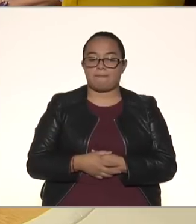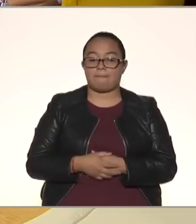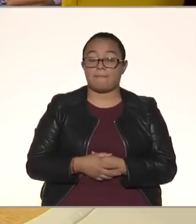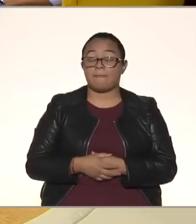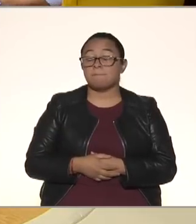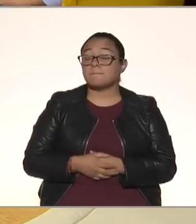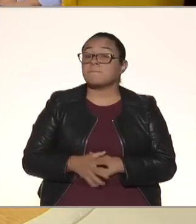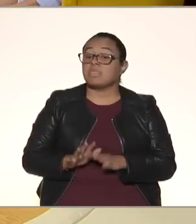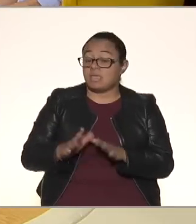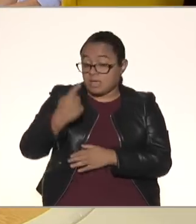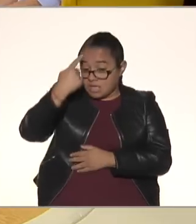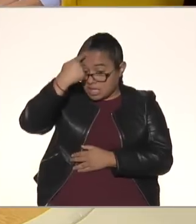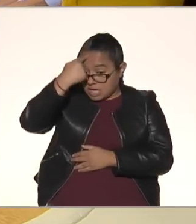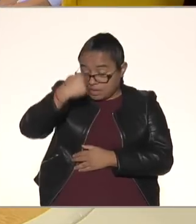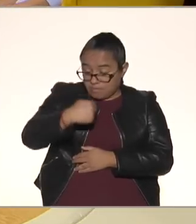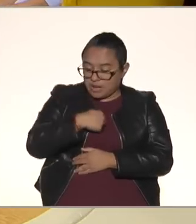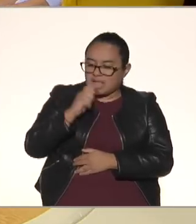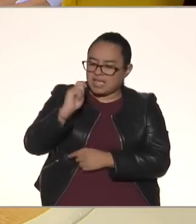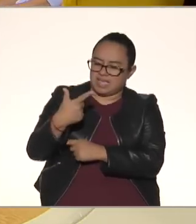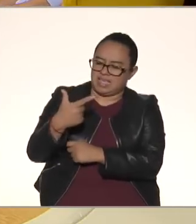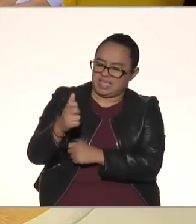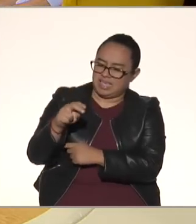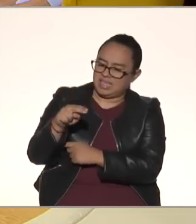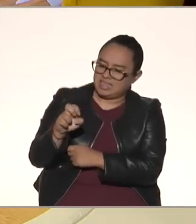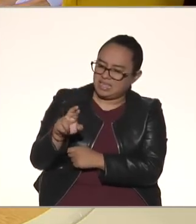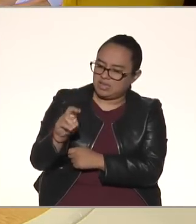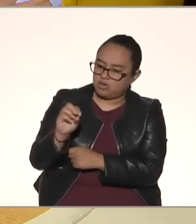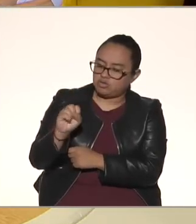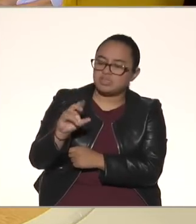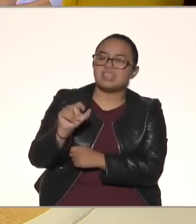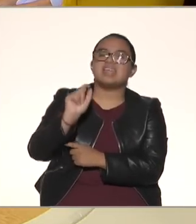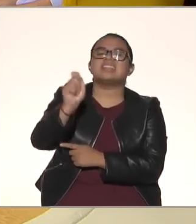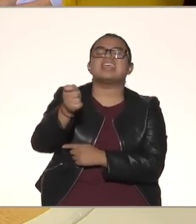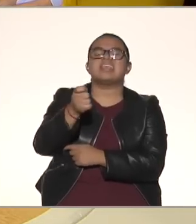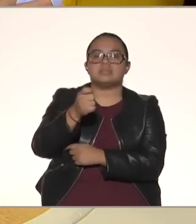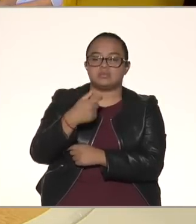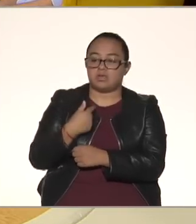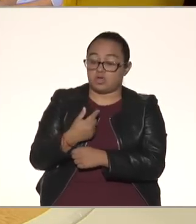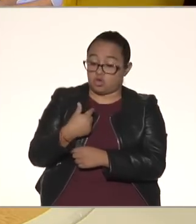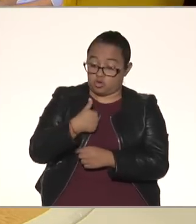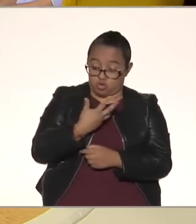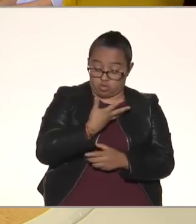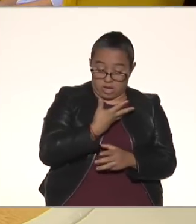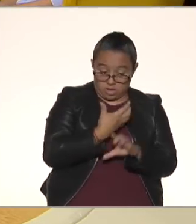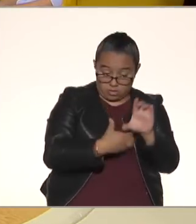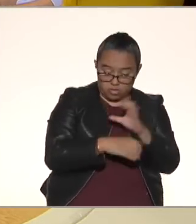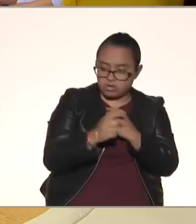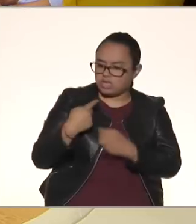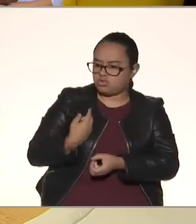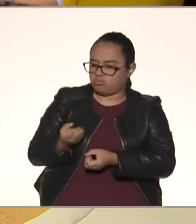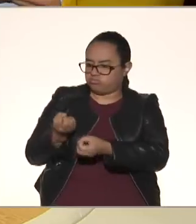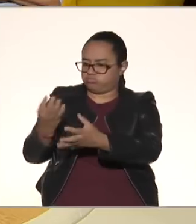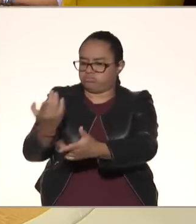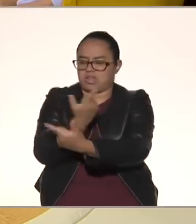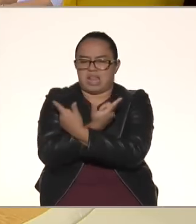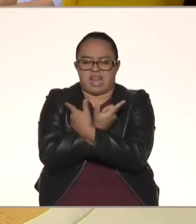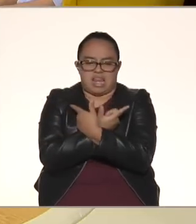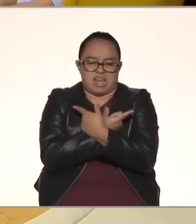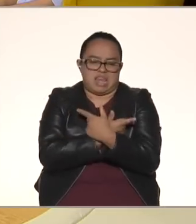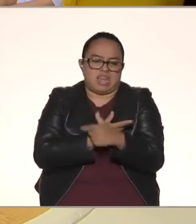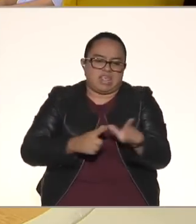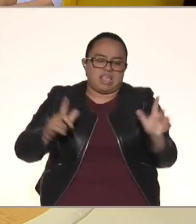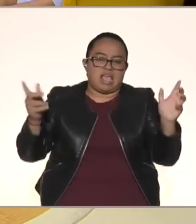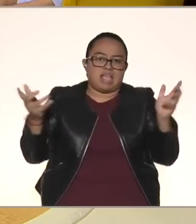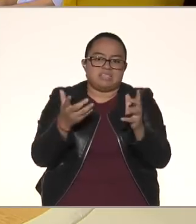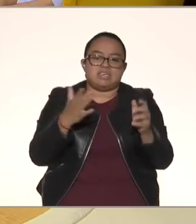Pues para mí la generosidad es dar libremente lo que se tiene. Dar libremente lo Así tal cual,